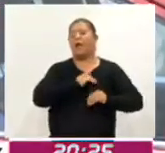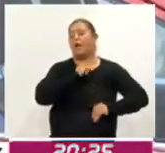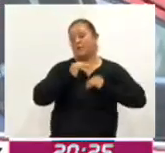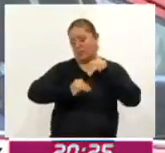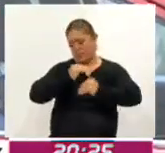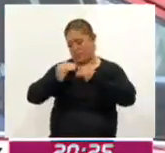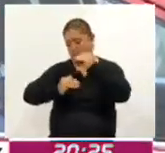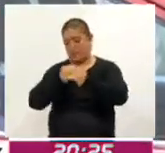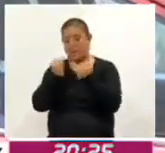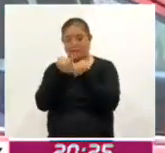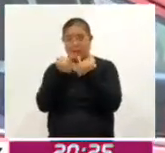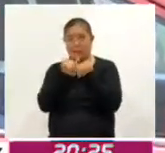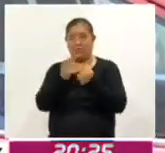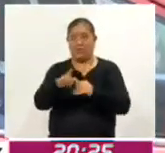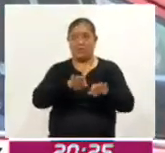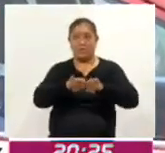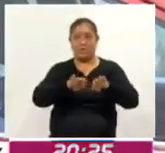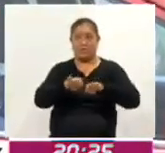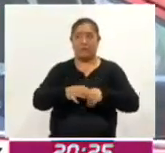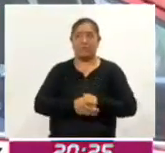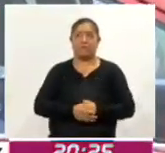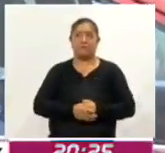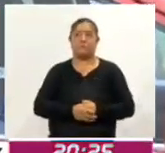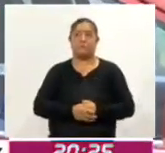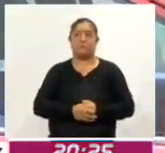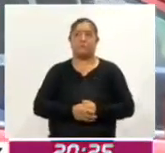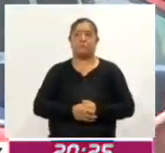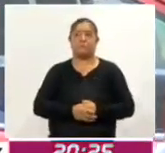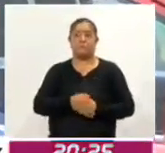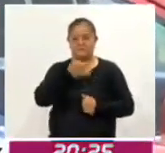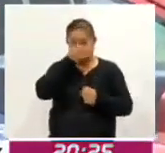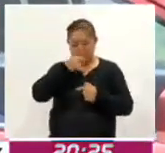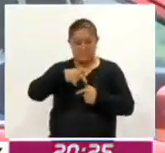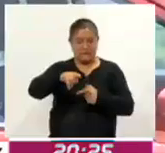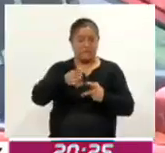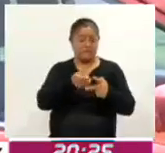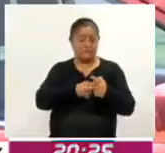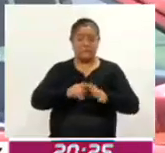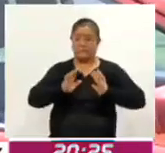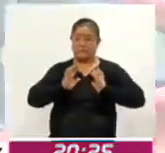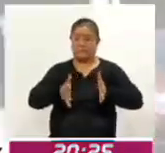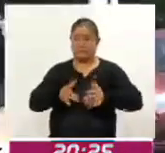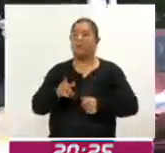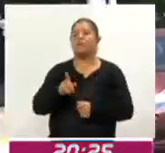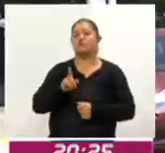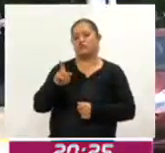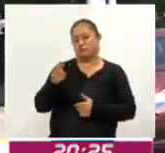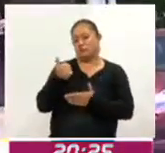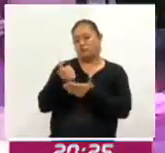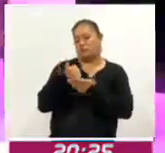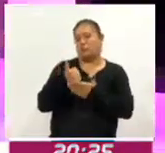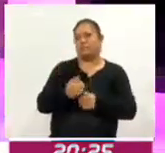ya estamos adelantando también los trabajos que a la postre se van a estar inaugurando. Por usted.